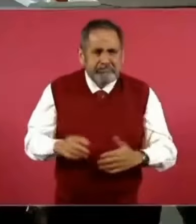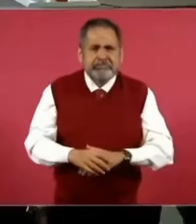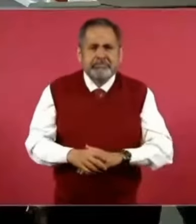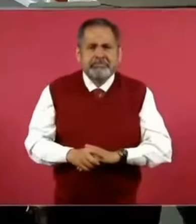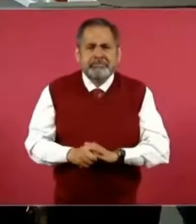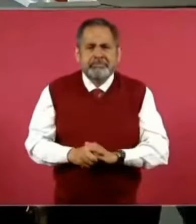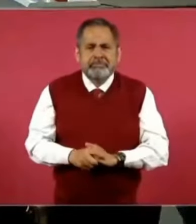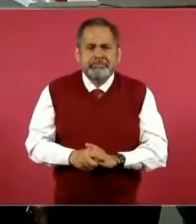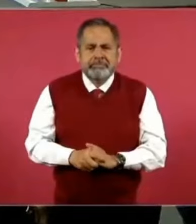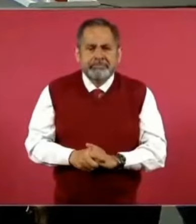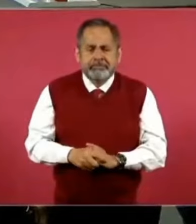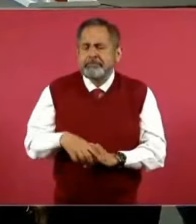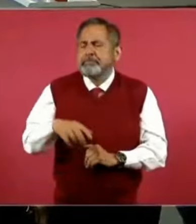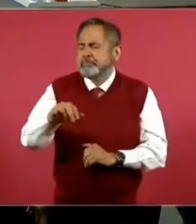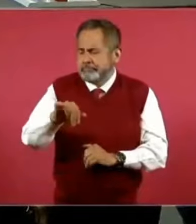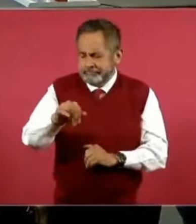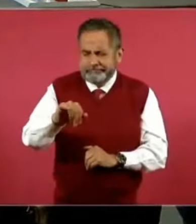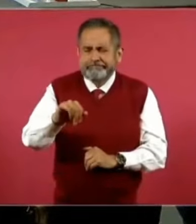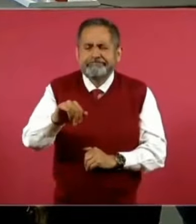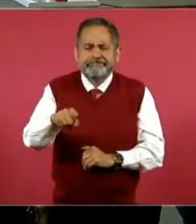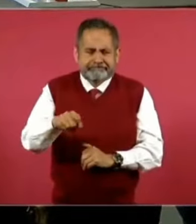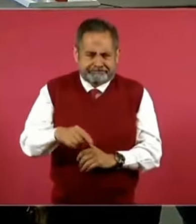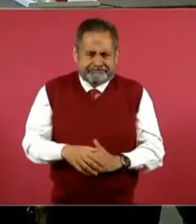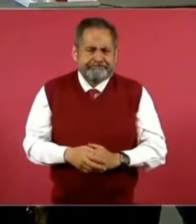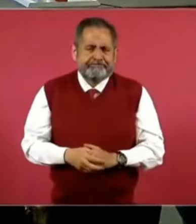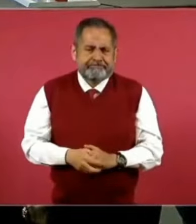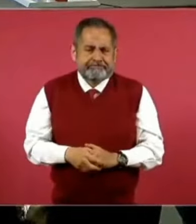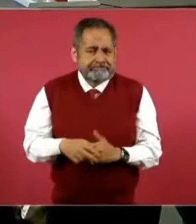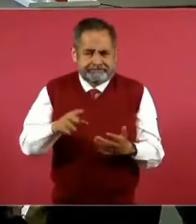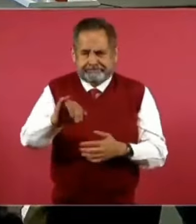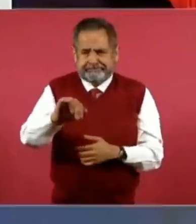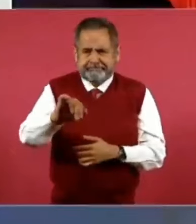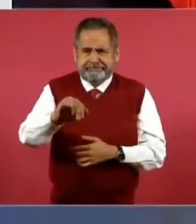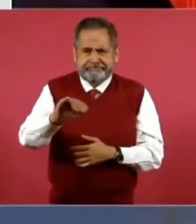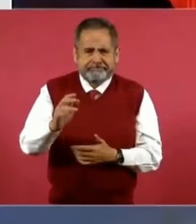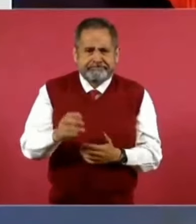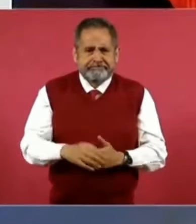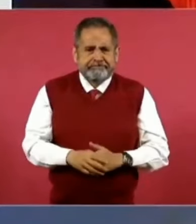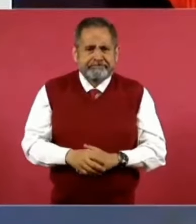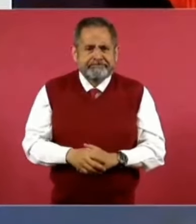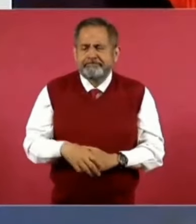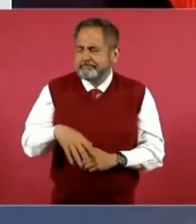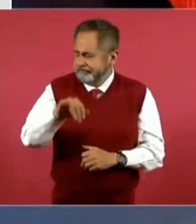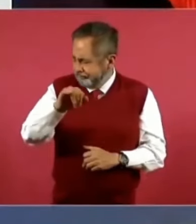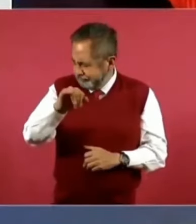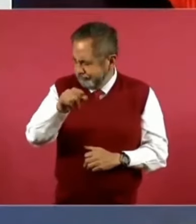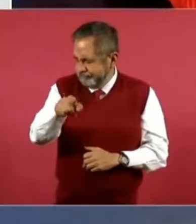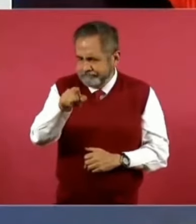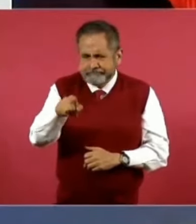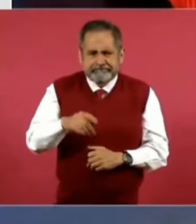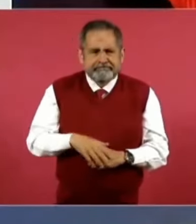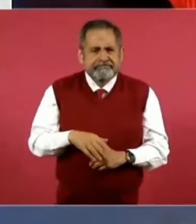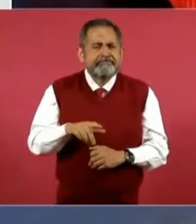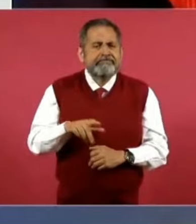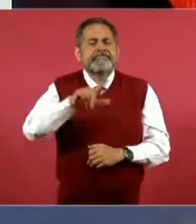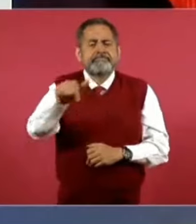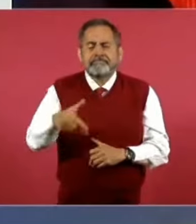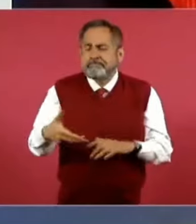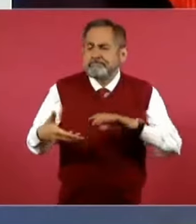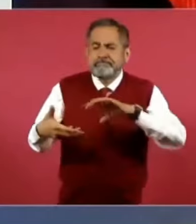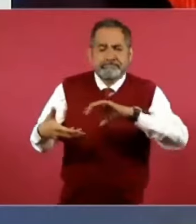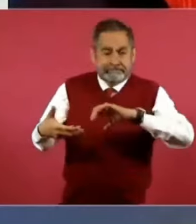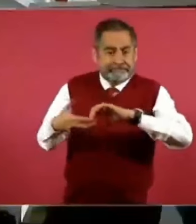no sí sí sí y que la coalición